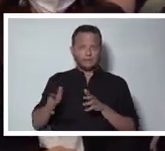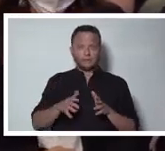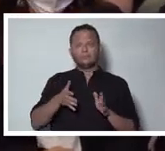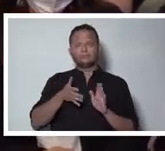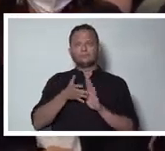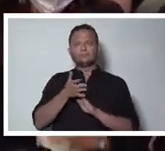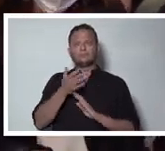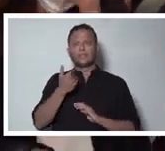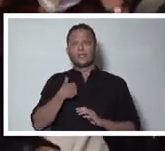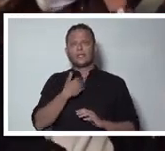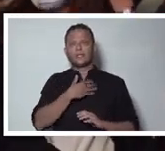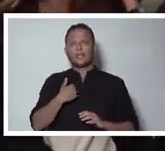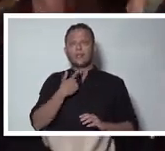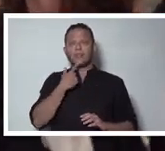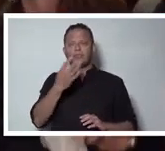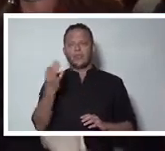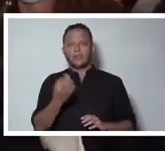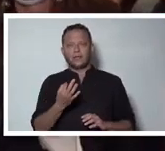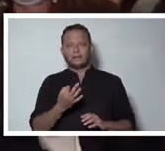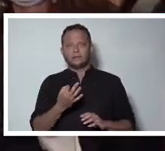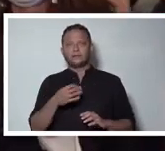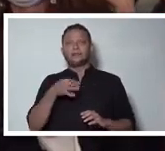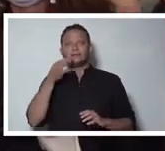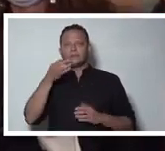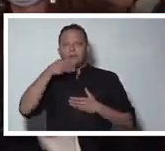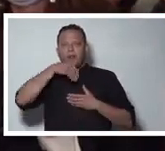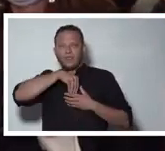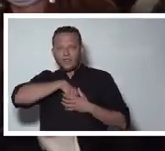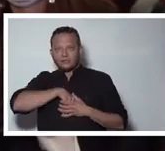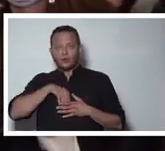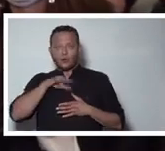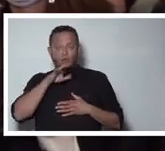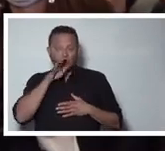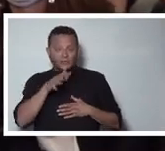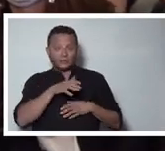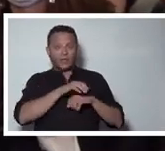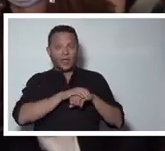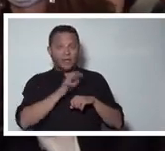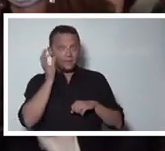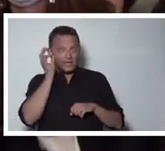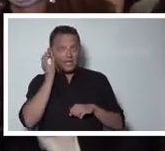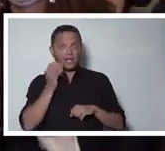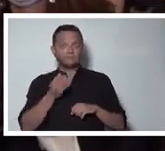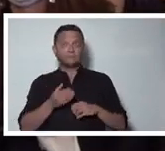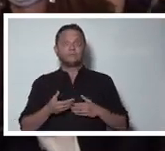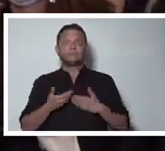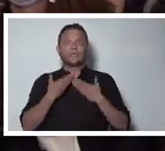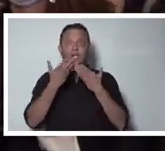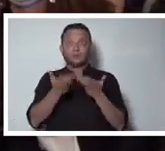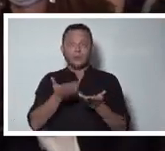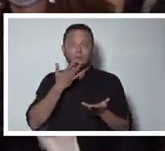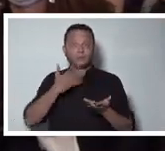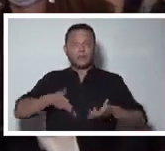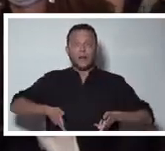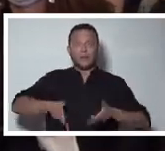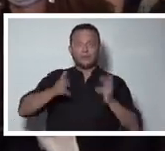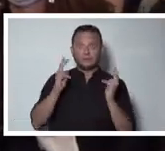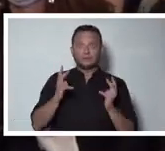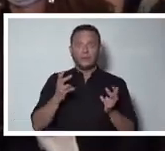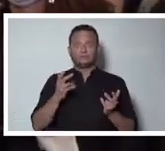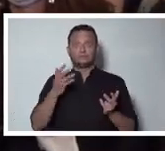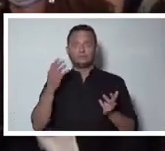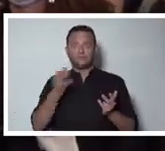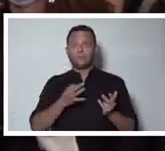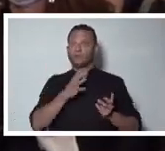indicando Es lo que siempre llevan dentro por tanto amigas tendamos la mano a esa libertad tomémonos